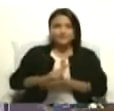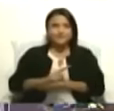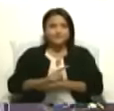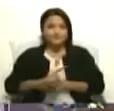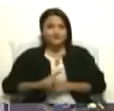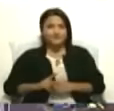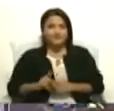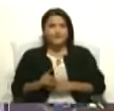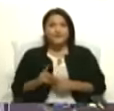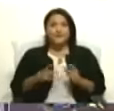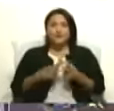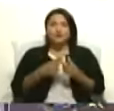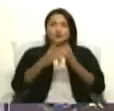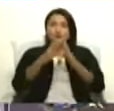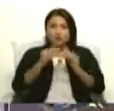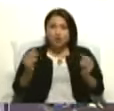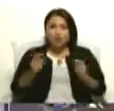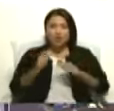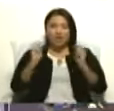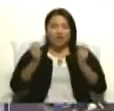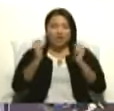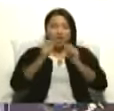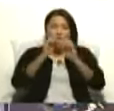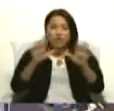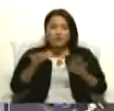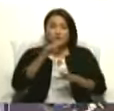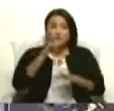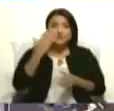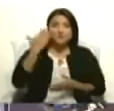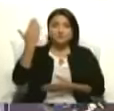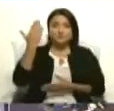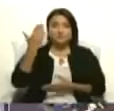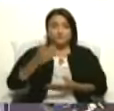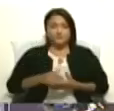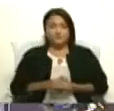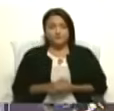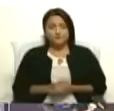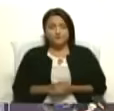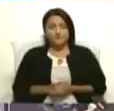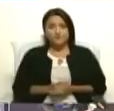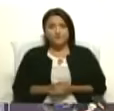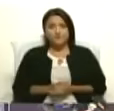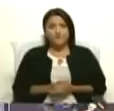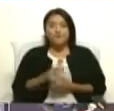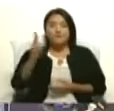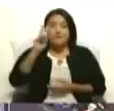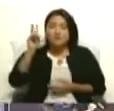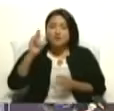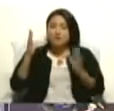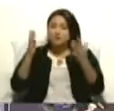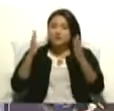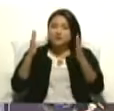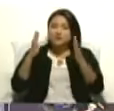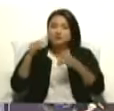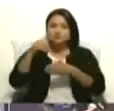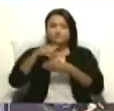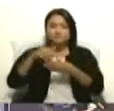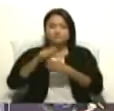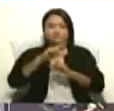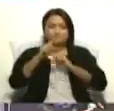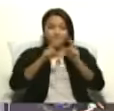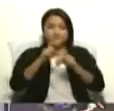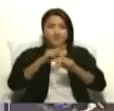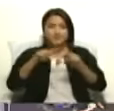comunicación y las grandes cadenas internacionales a decir Venezuela celebra referendo no